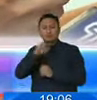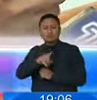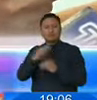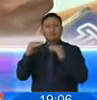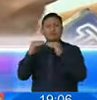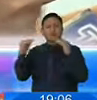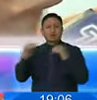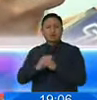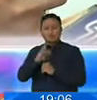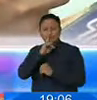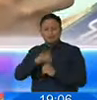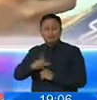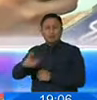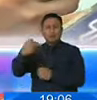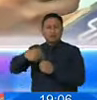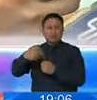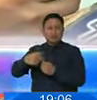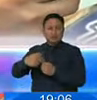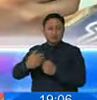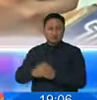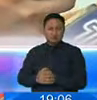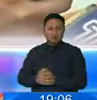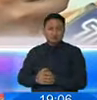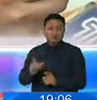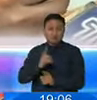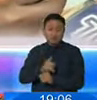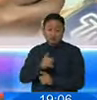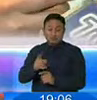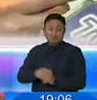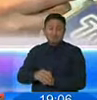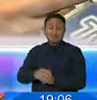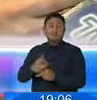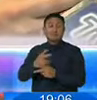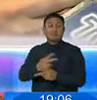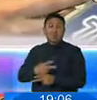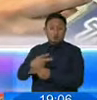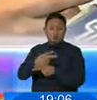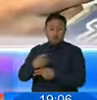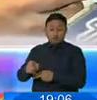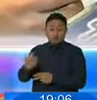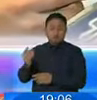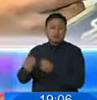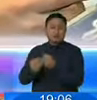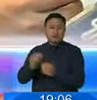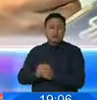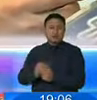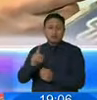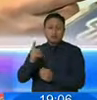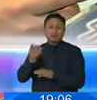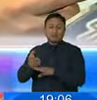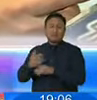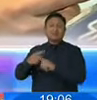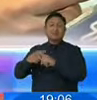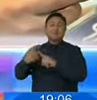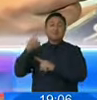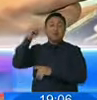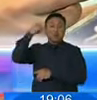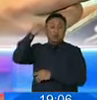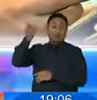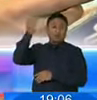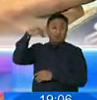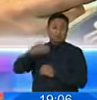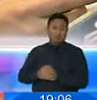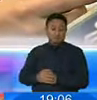que haya debate, que haya participación, y por lo tanto creo que este consejo respondía únicamente a un gobierno, a un grupo, y por lo